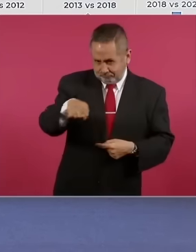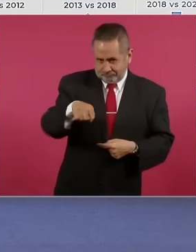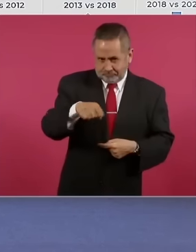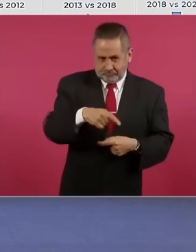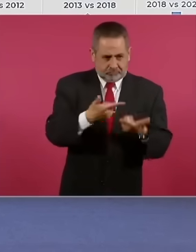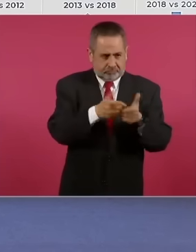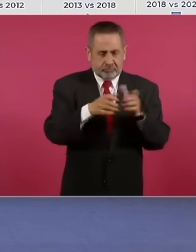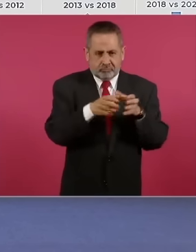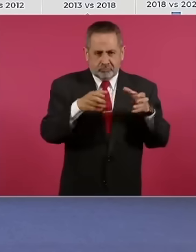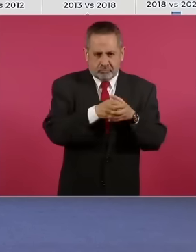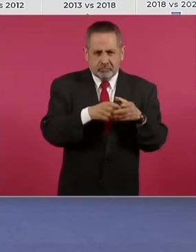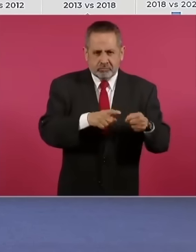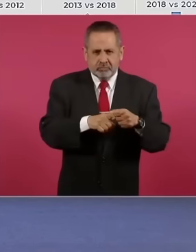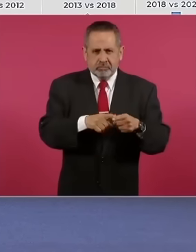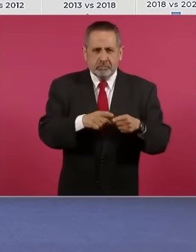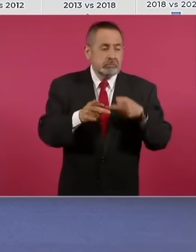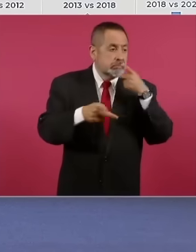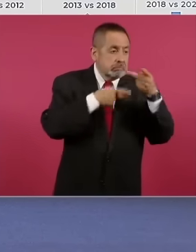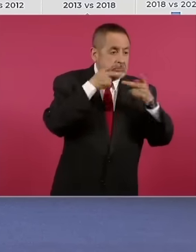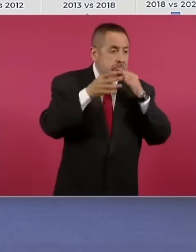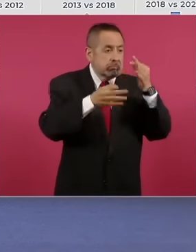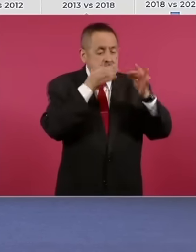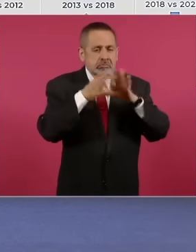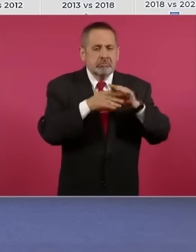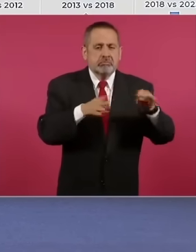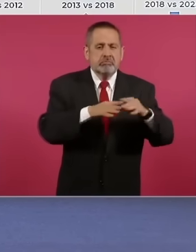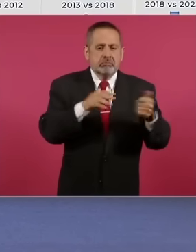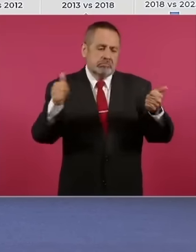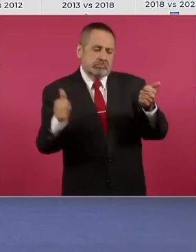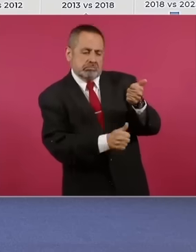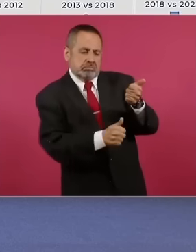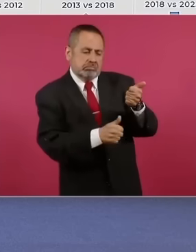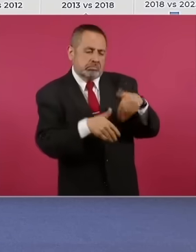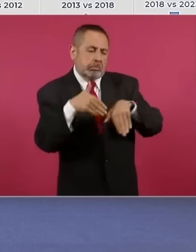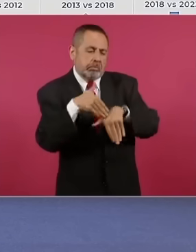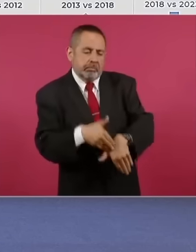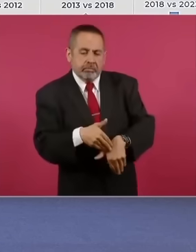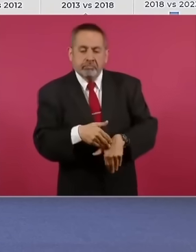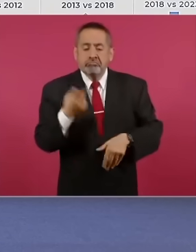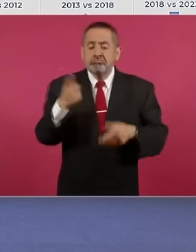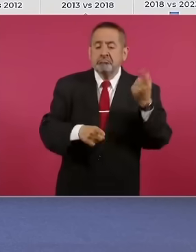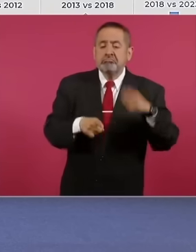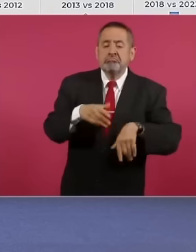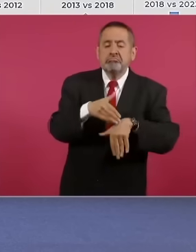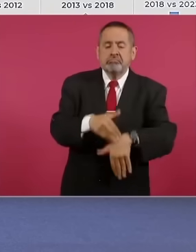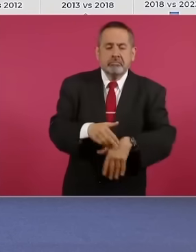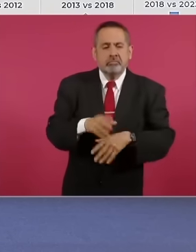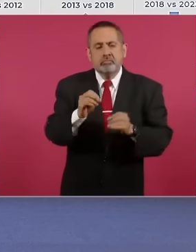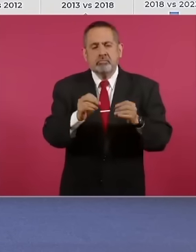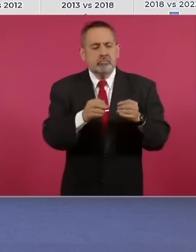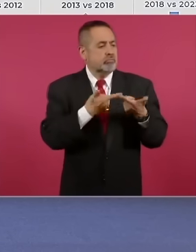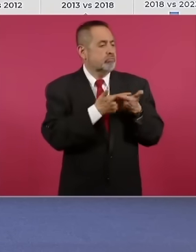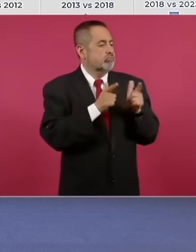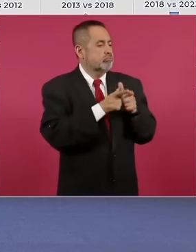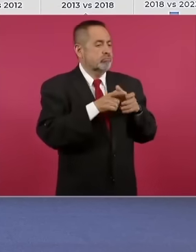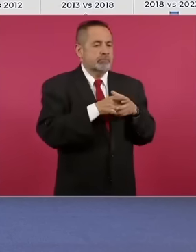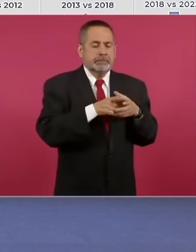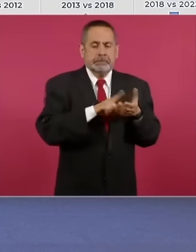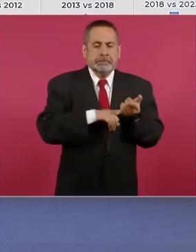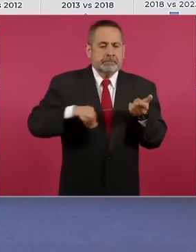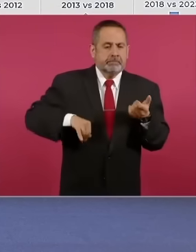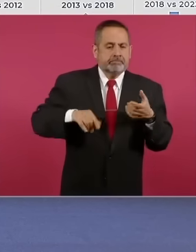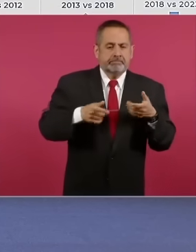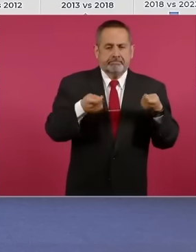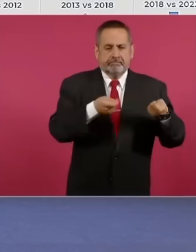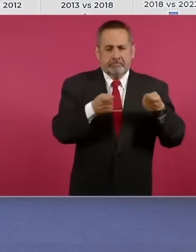Los comunicadores al servicio del régimen o al servicio de grupos de intereses creados. Yo